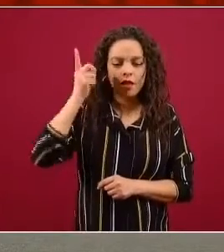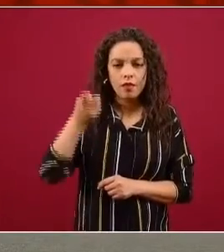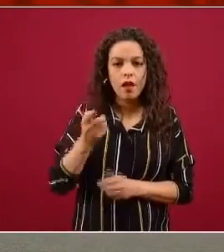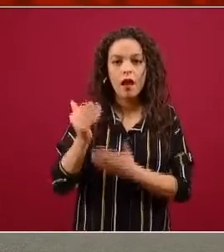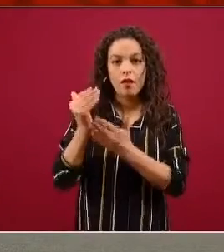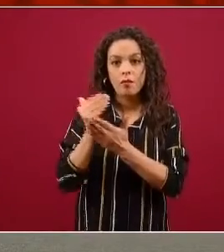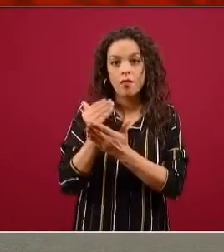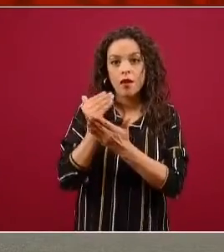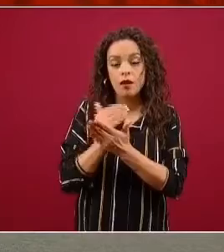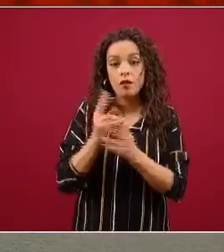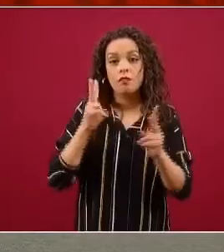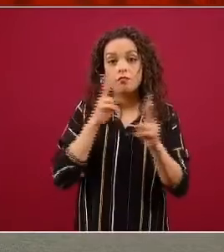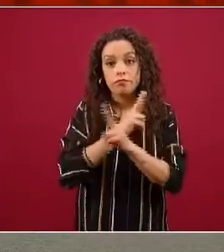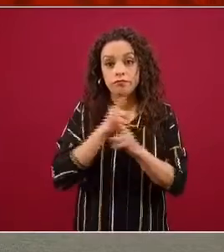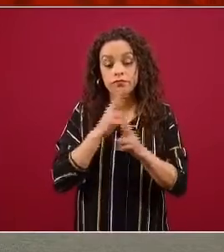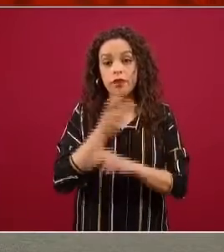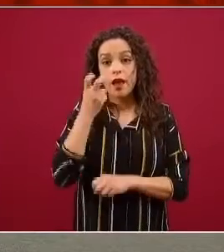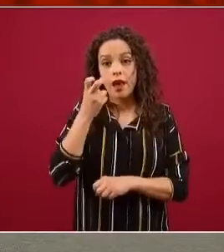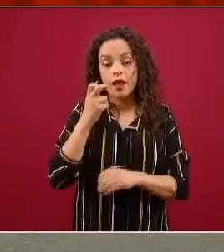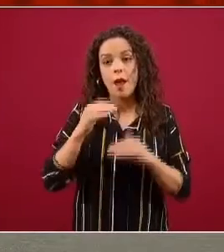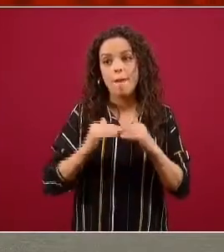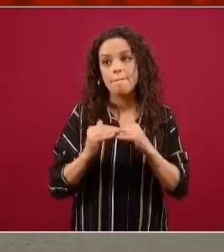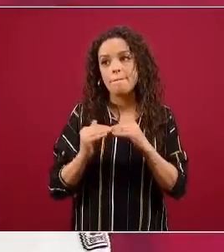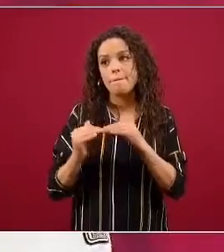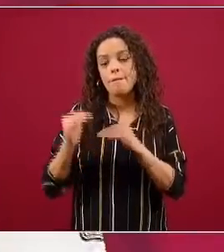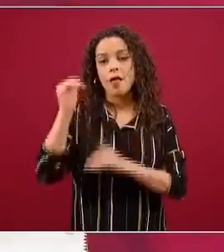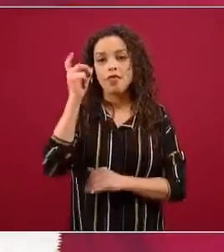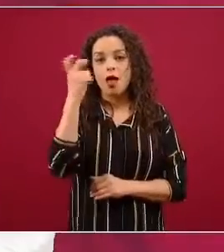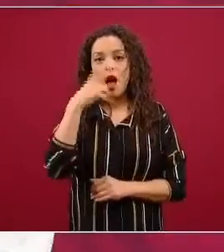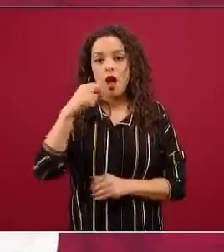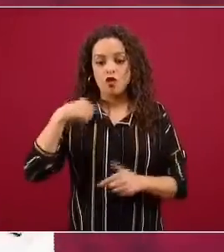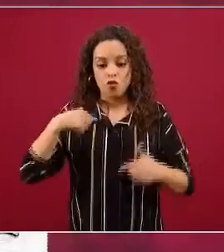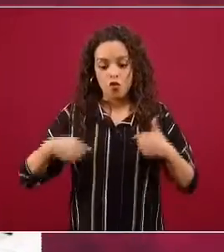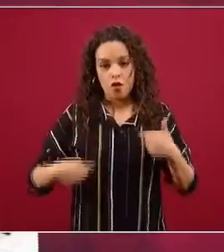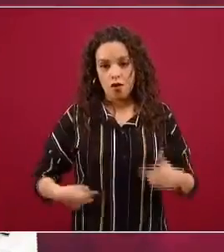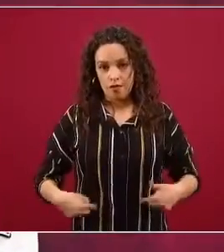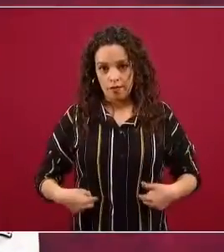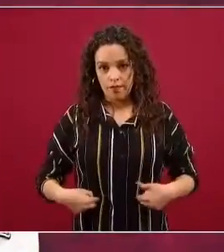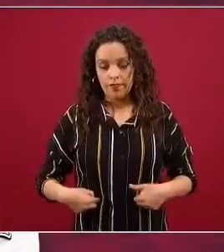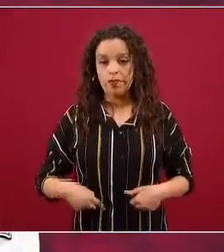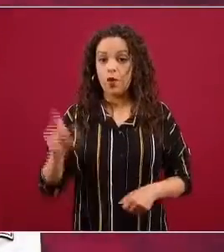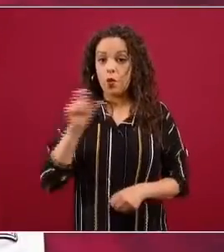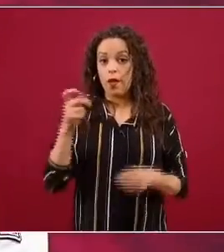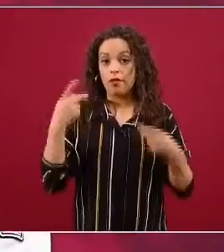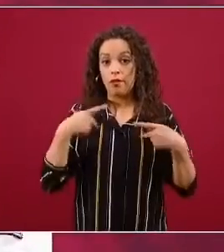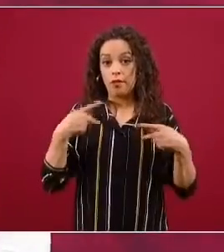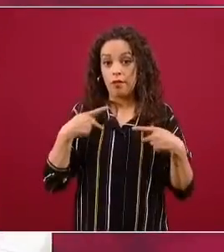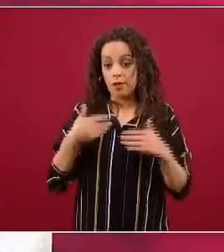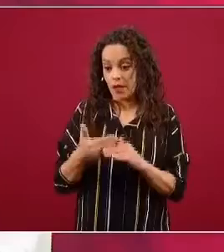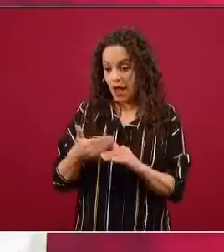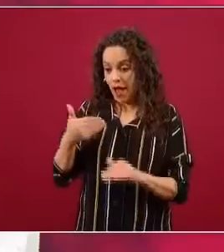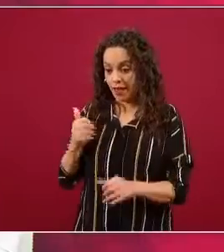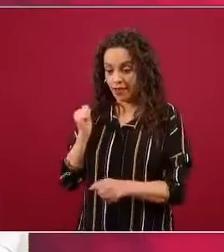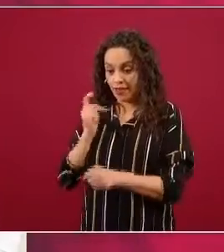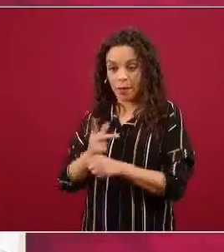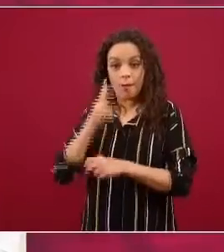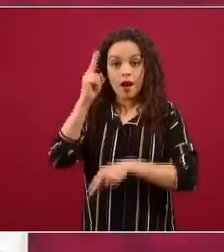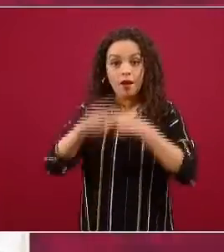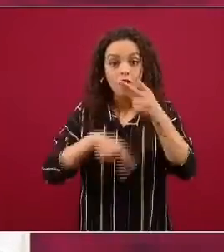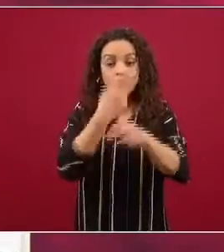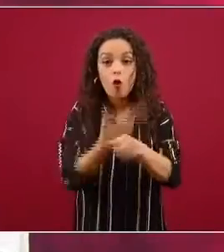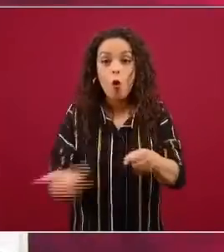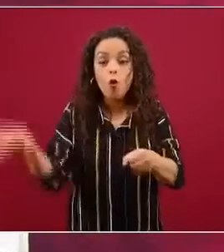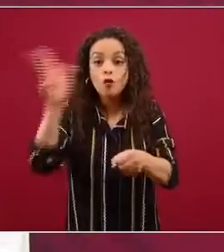daño a los distintos órganos es cada vez mayor. Si las personas acuden más tempranamente a los hospitales,